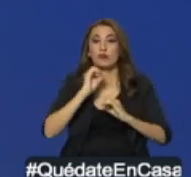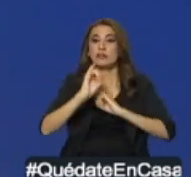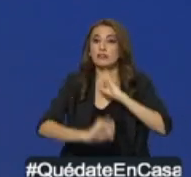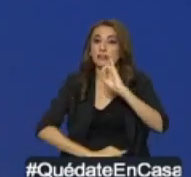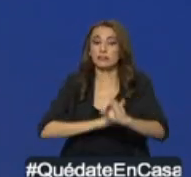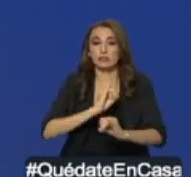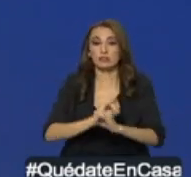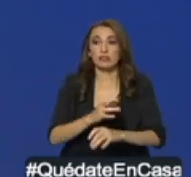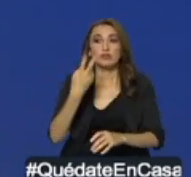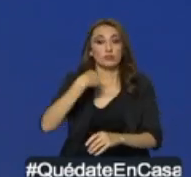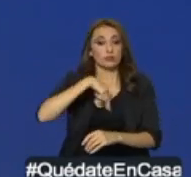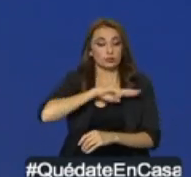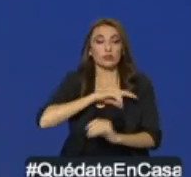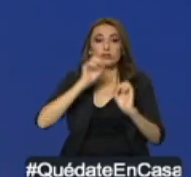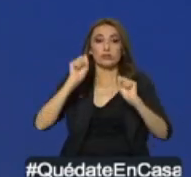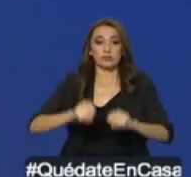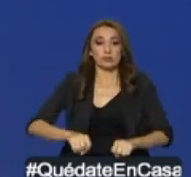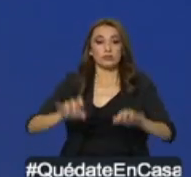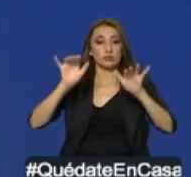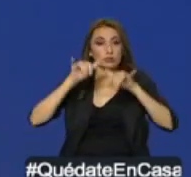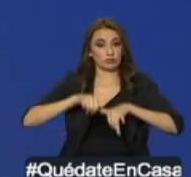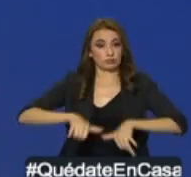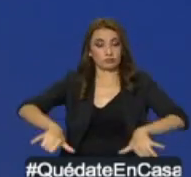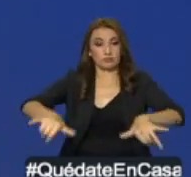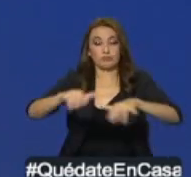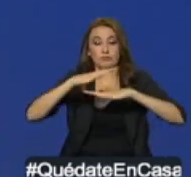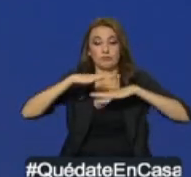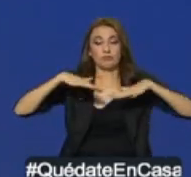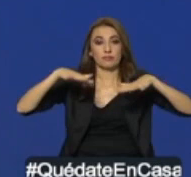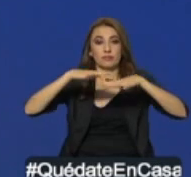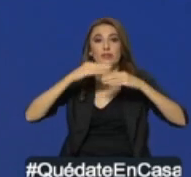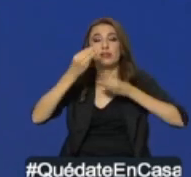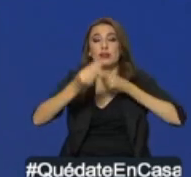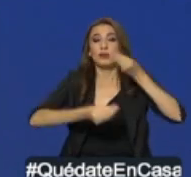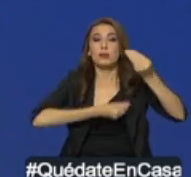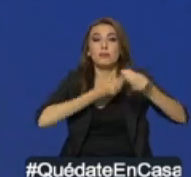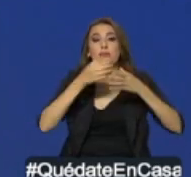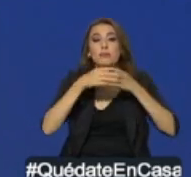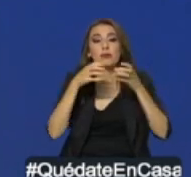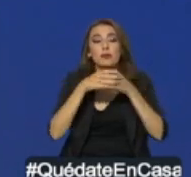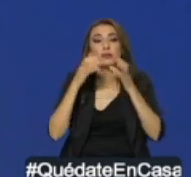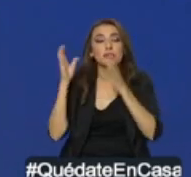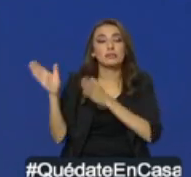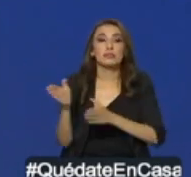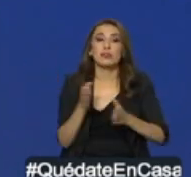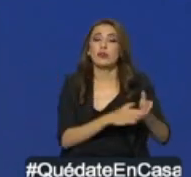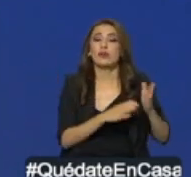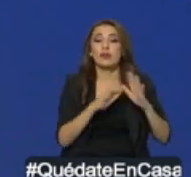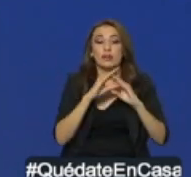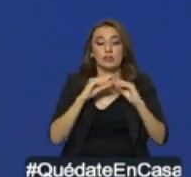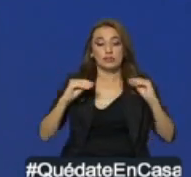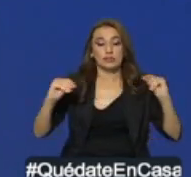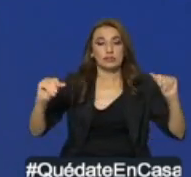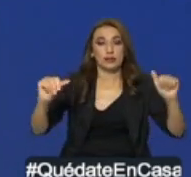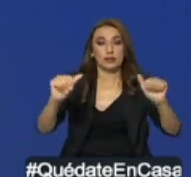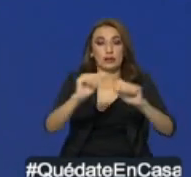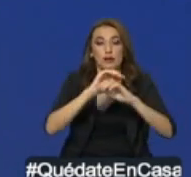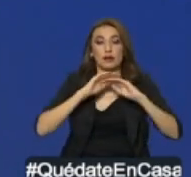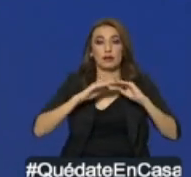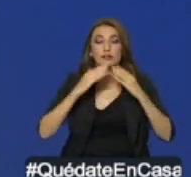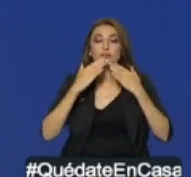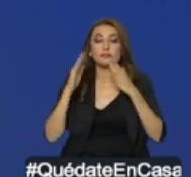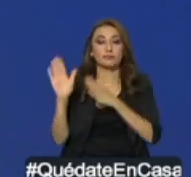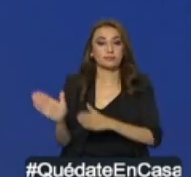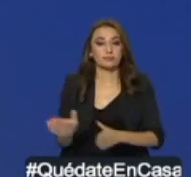iniciado un muestreo probabilístico y sectorización inteligente de los territorios de manera que podamos obtener una